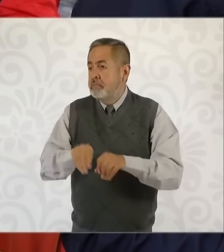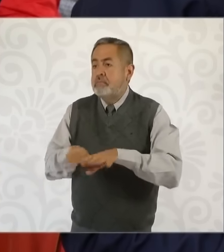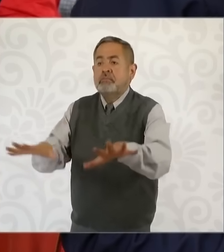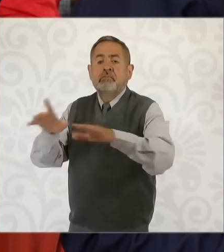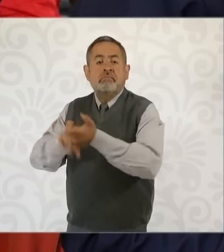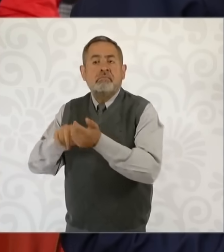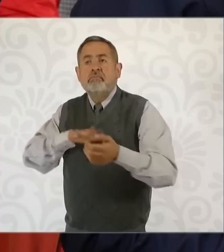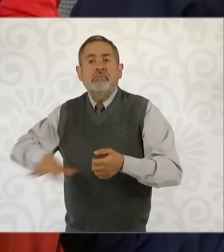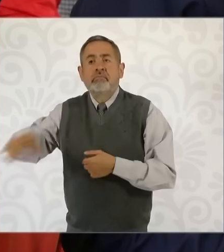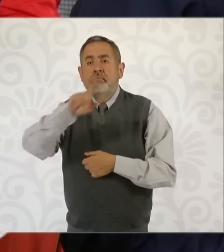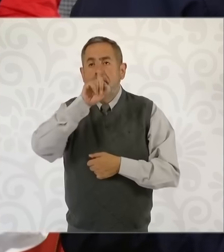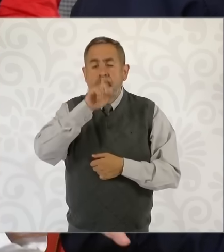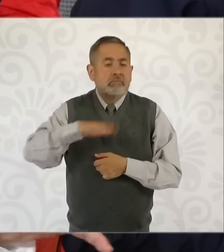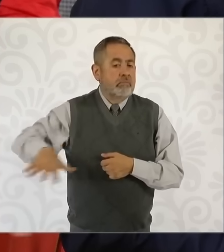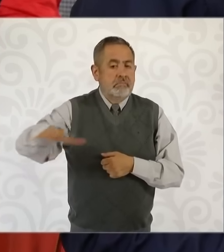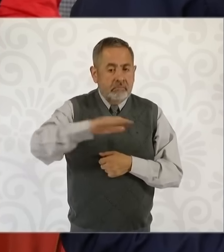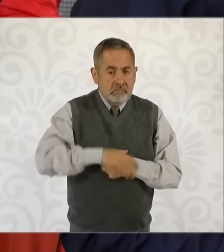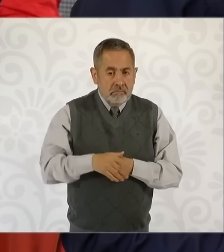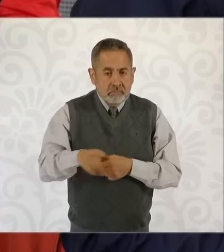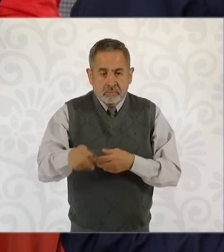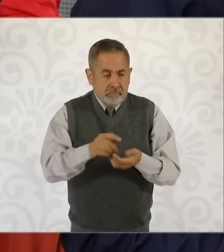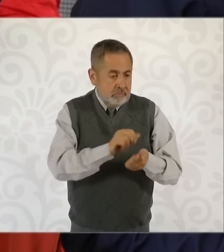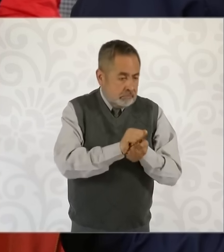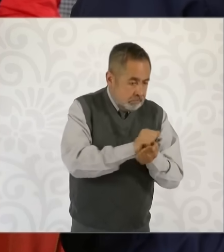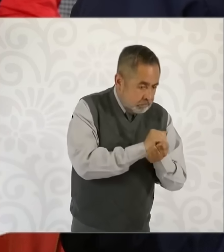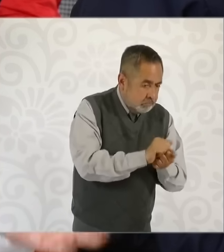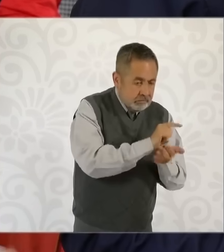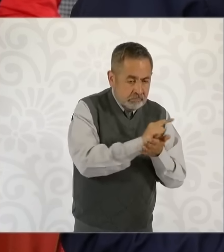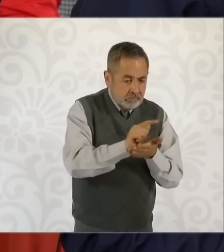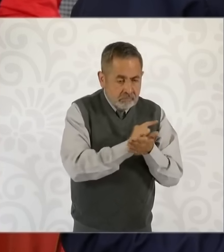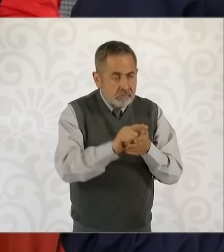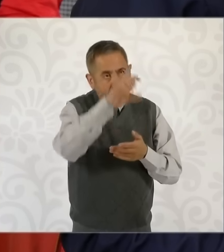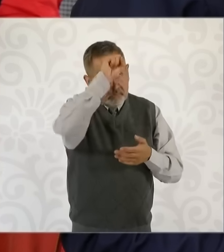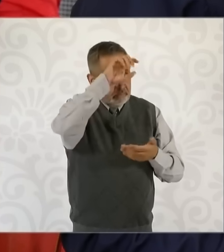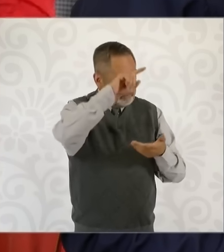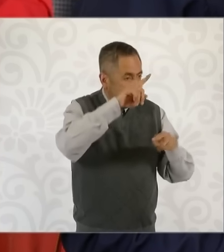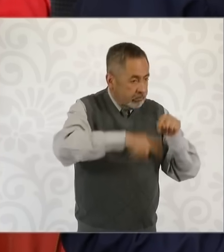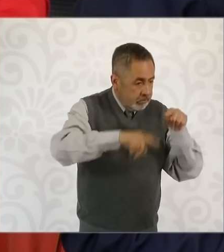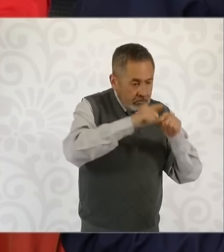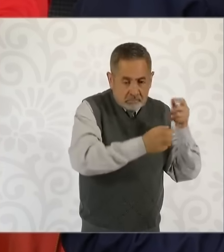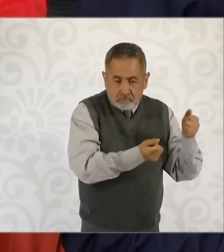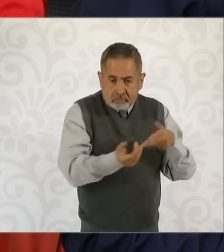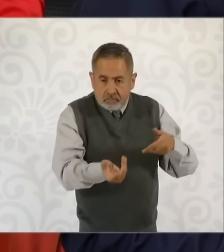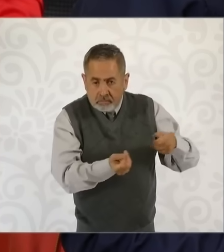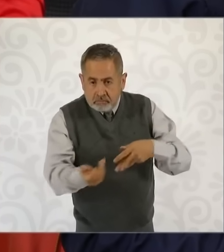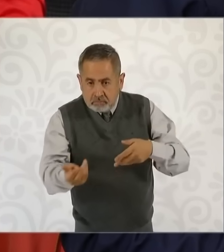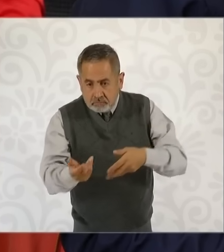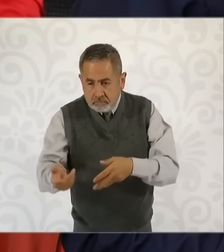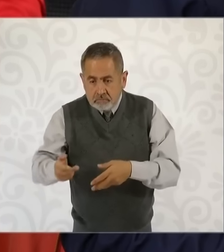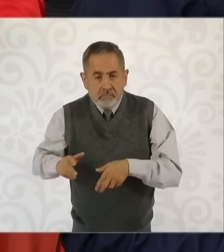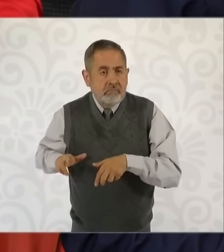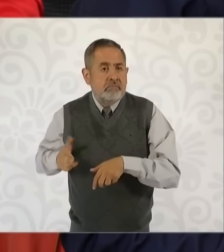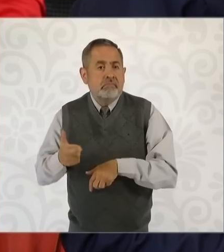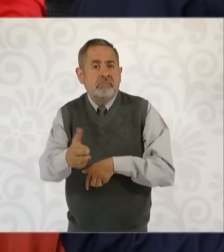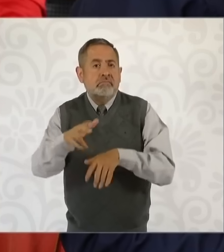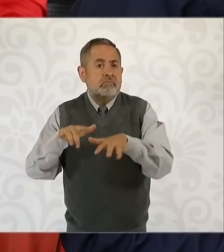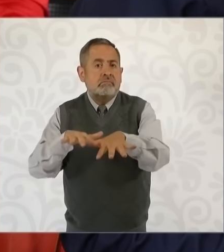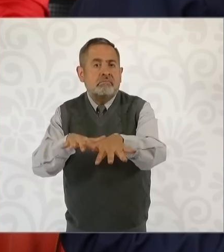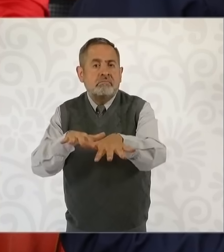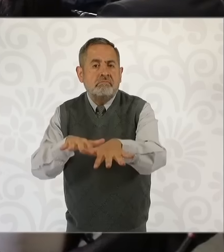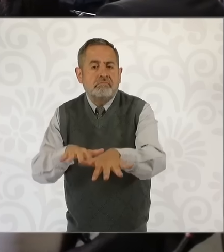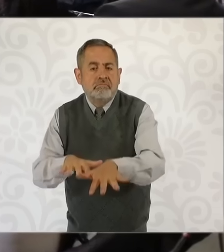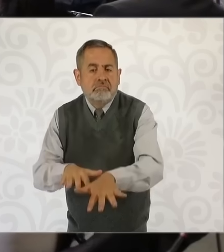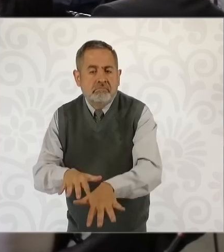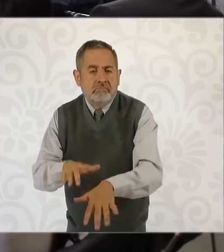todos y entre las cribadoras, la mina y los desarrollos nos estamos quedando sin agua, ¿sí?